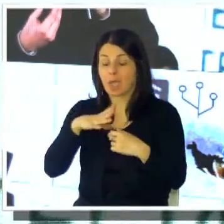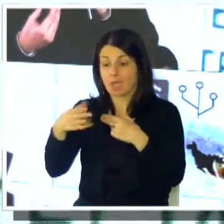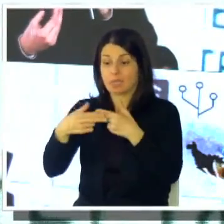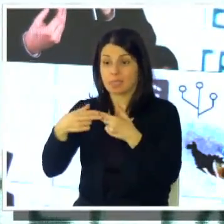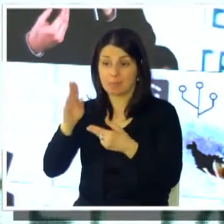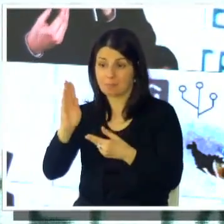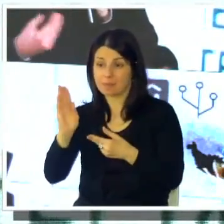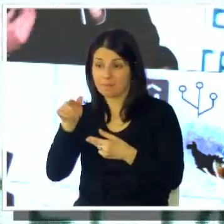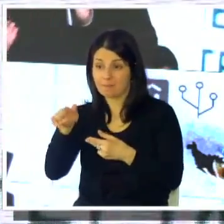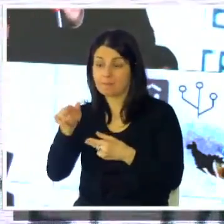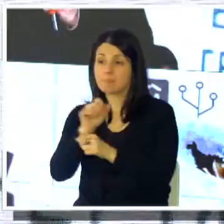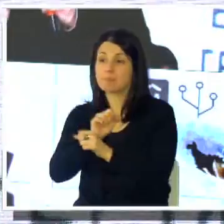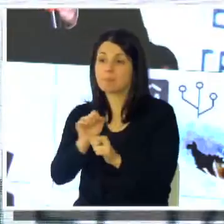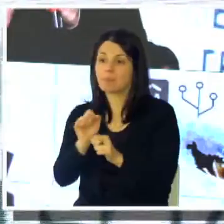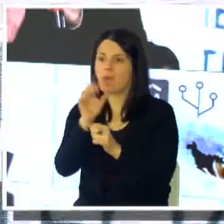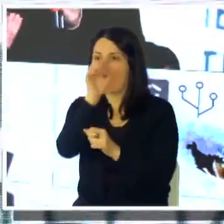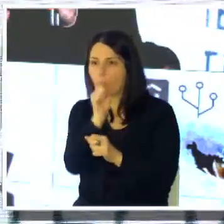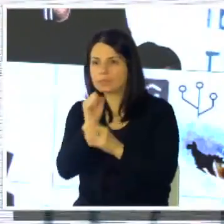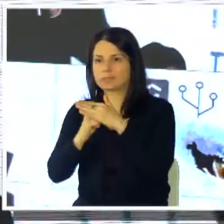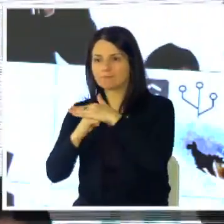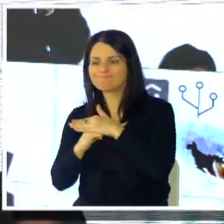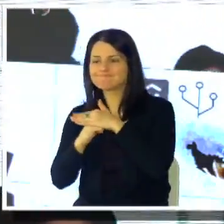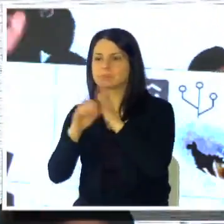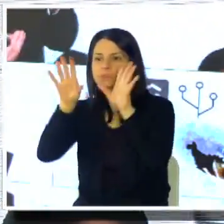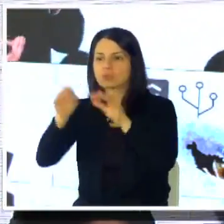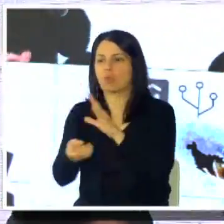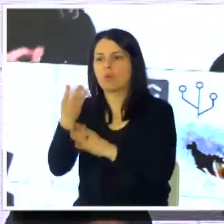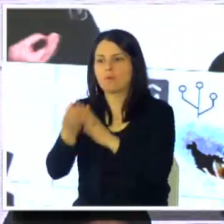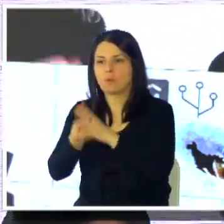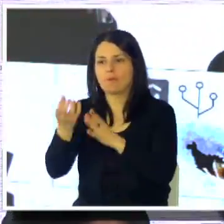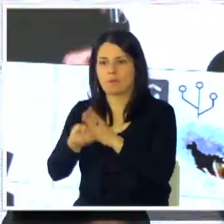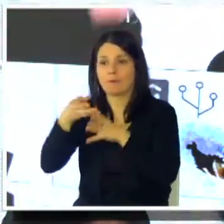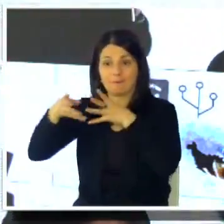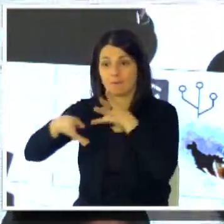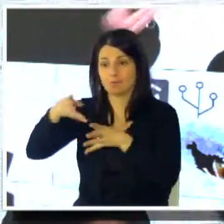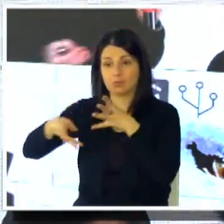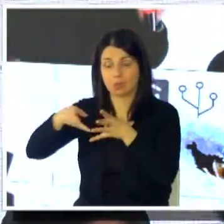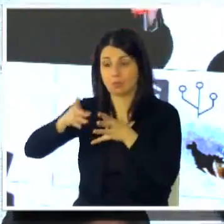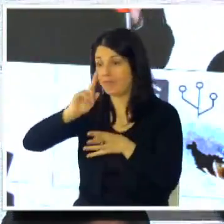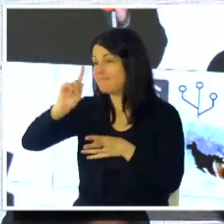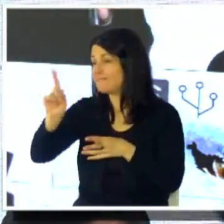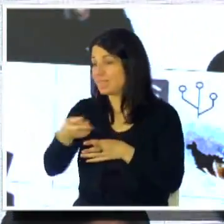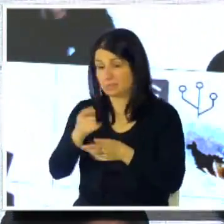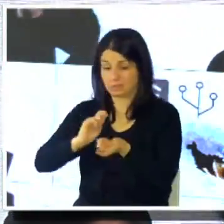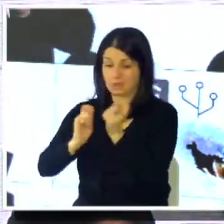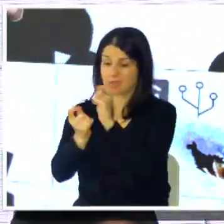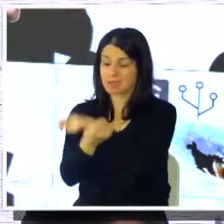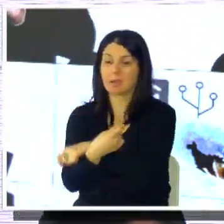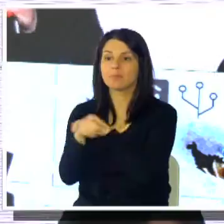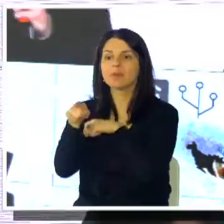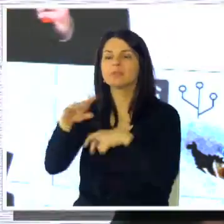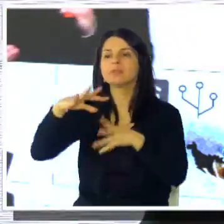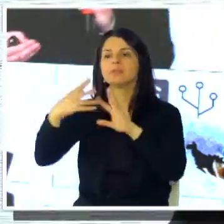plataforma que soporte todas esas nuevas funcionalidades. La velocidad de los cambios. Este tipo